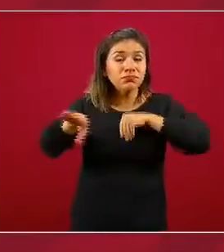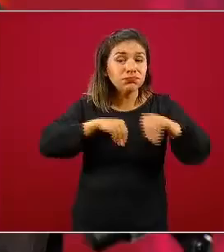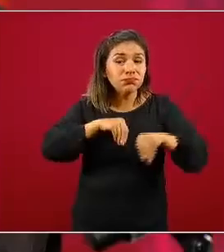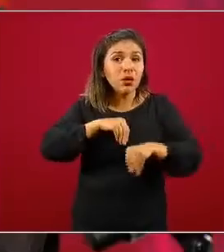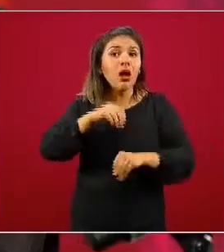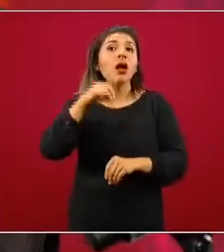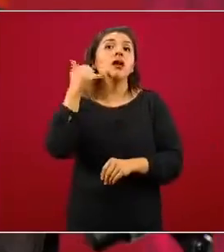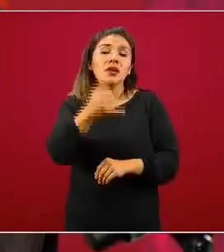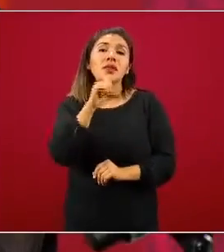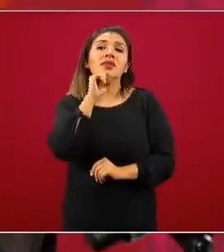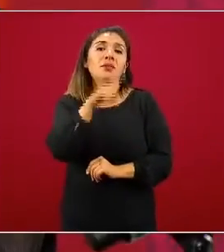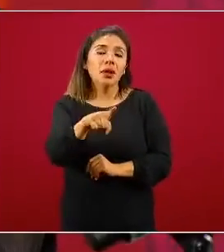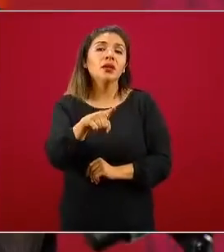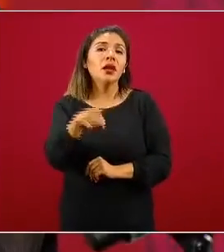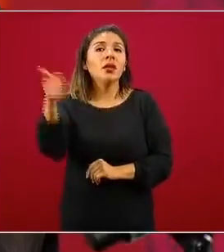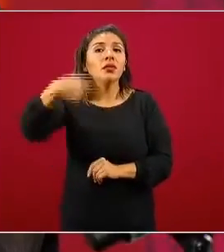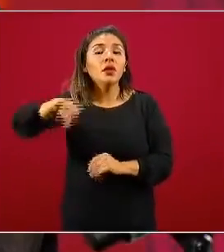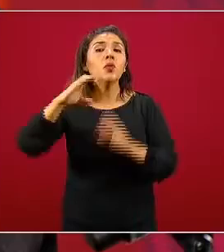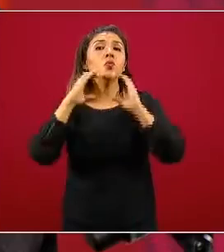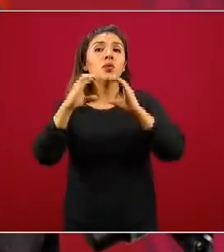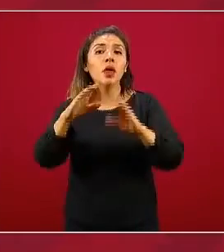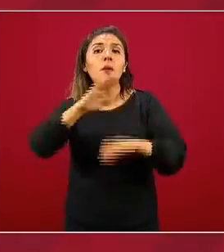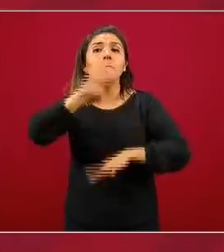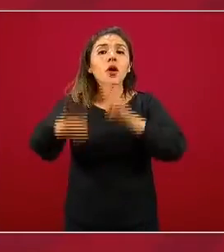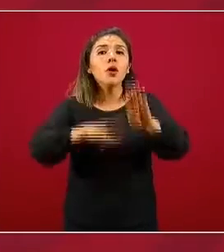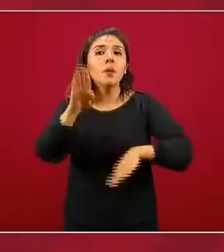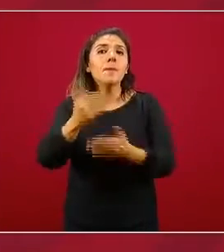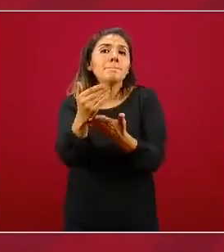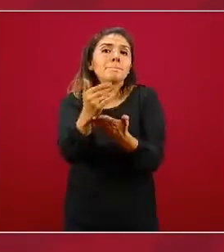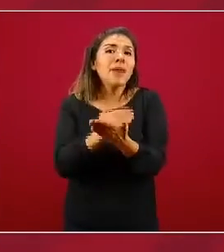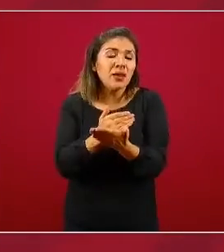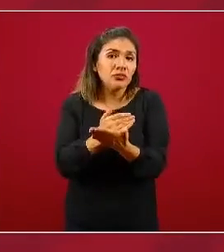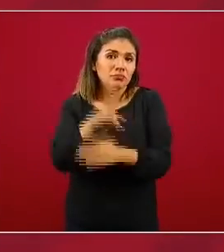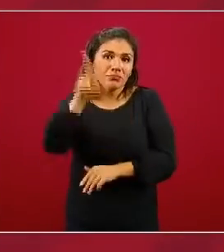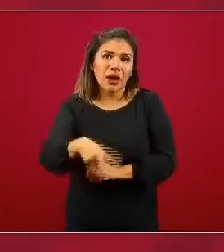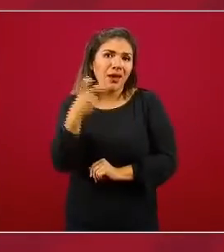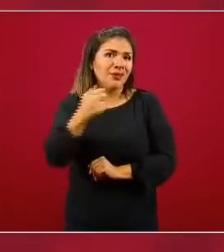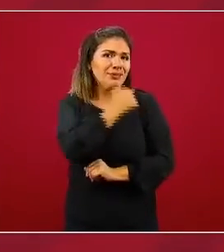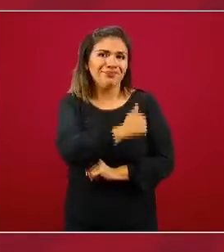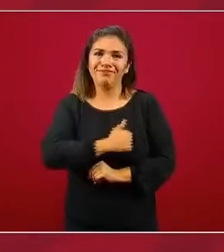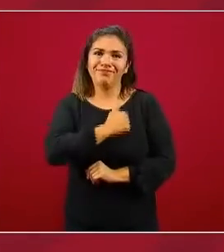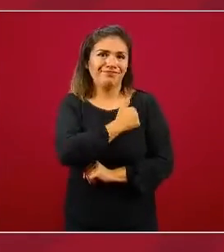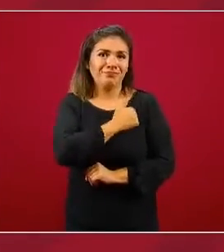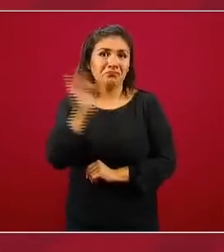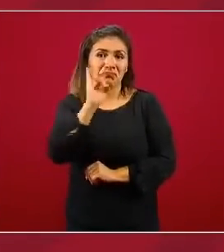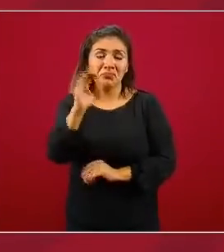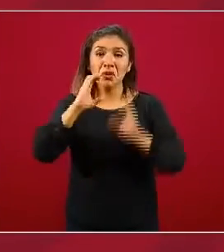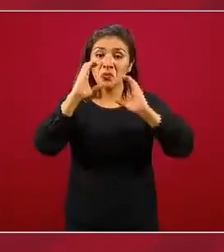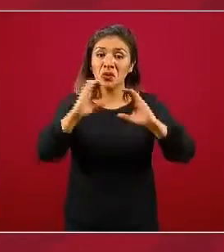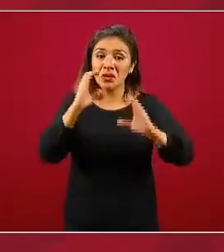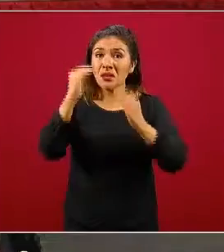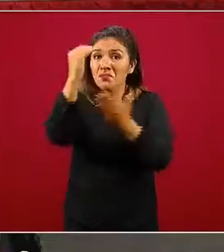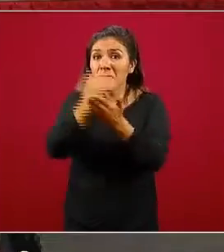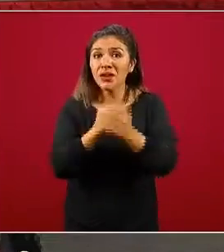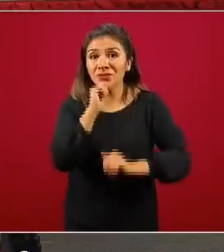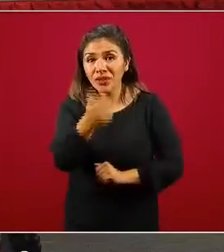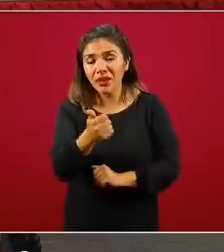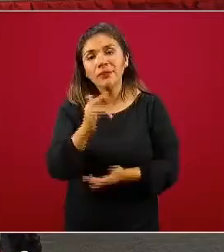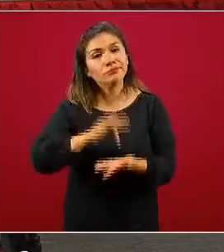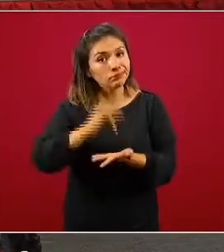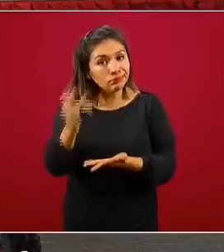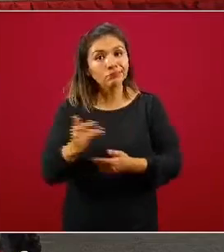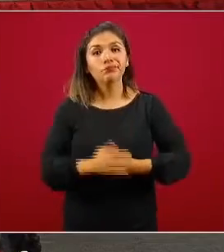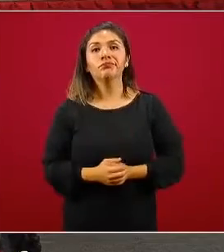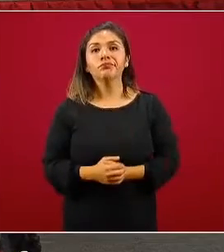casos, y desde luego que se prevengan muertes, que serían extraordinariamente lamentables si no se logra esa reducción. Muchas